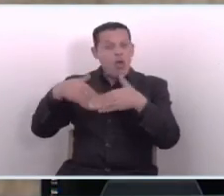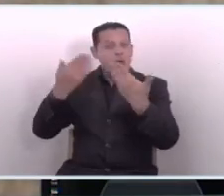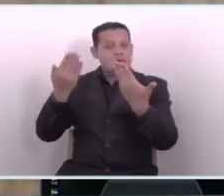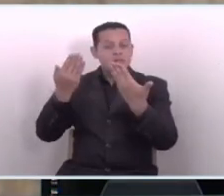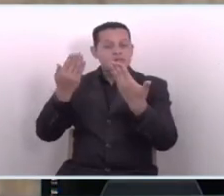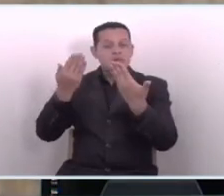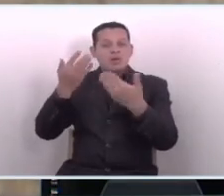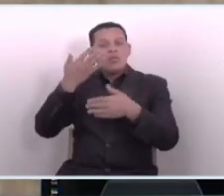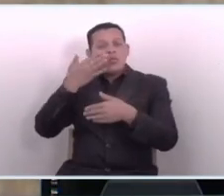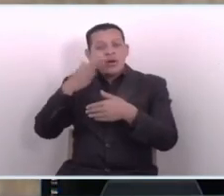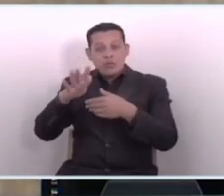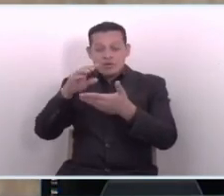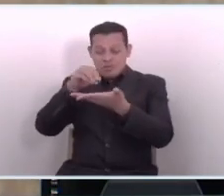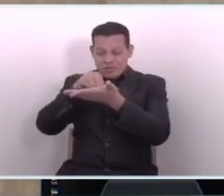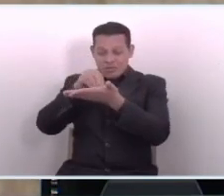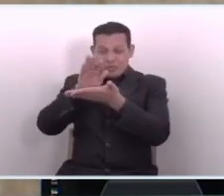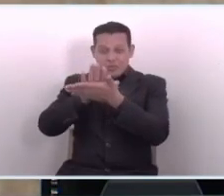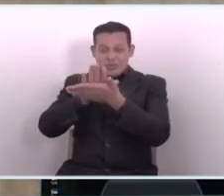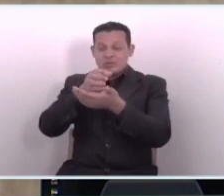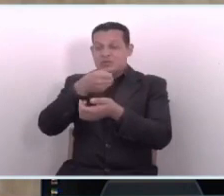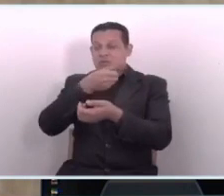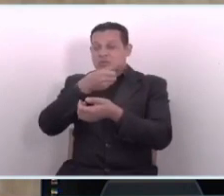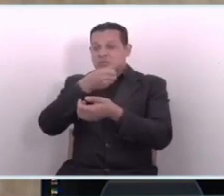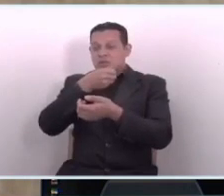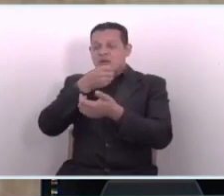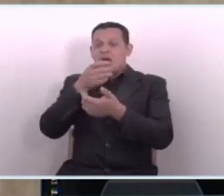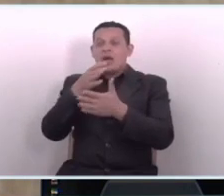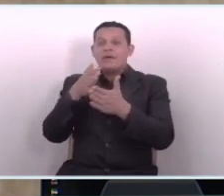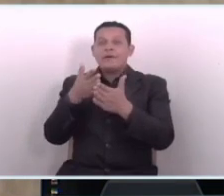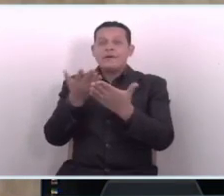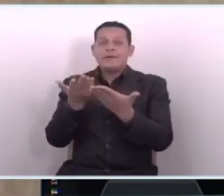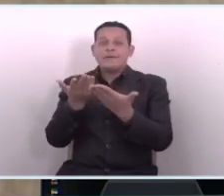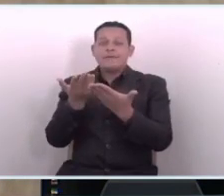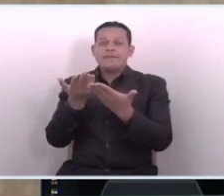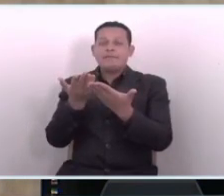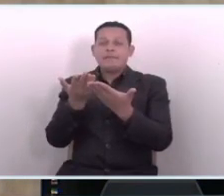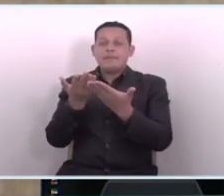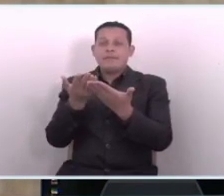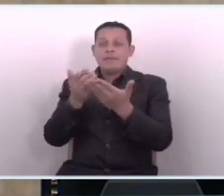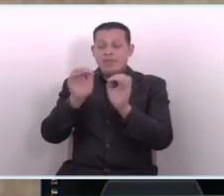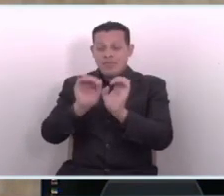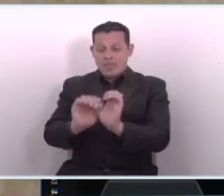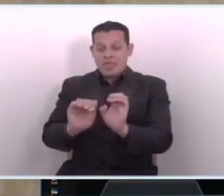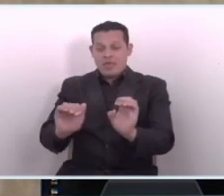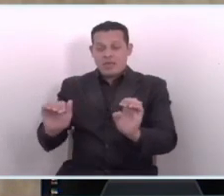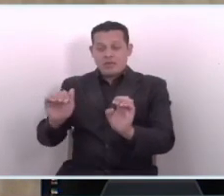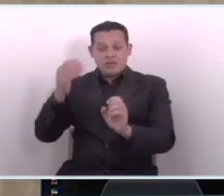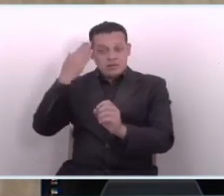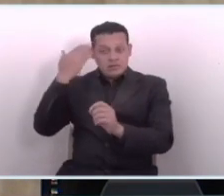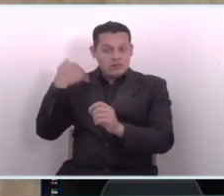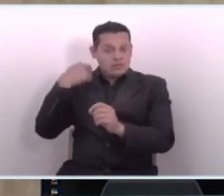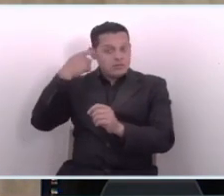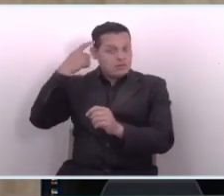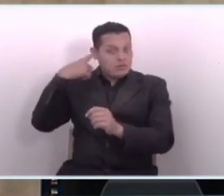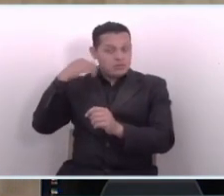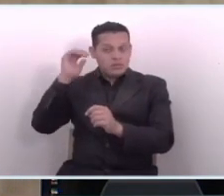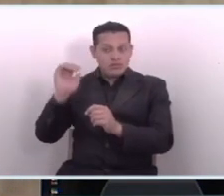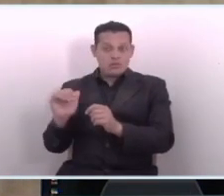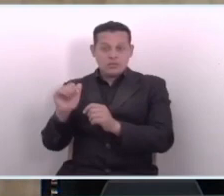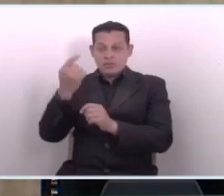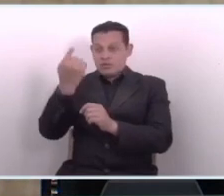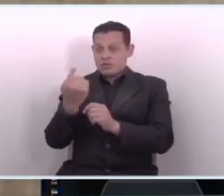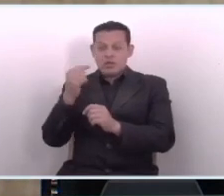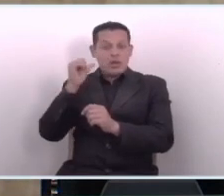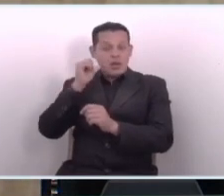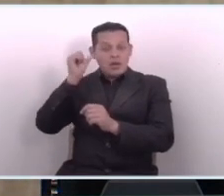Incluso los datos en cuanto a niños, niñas y personas